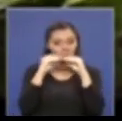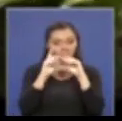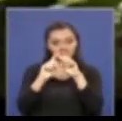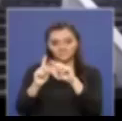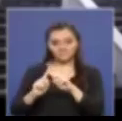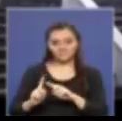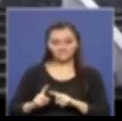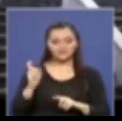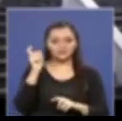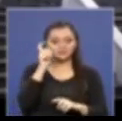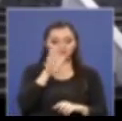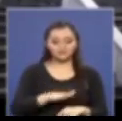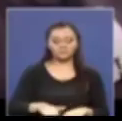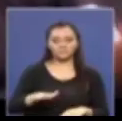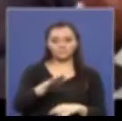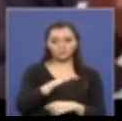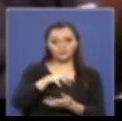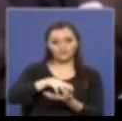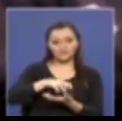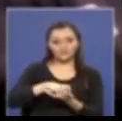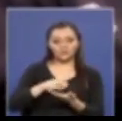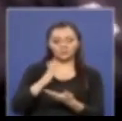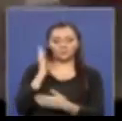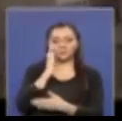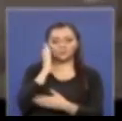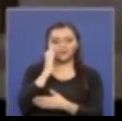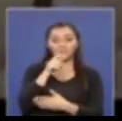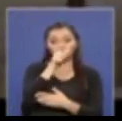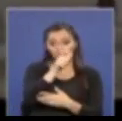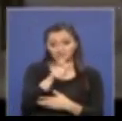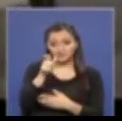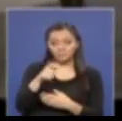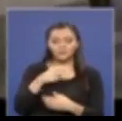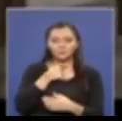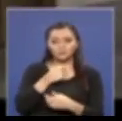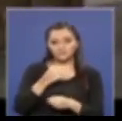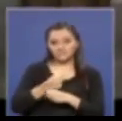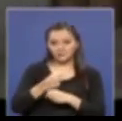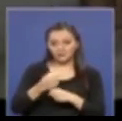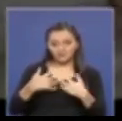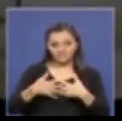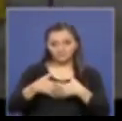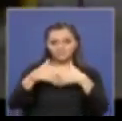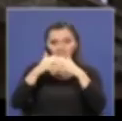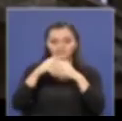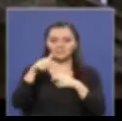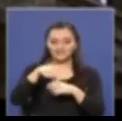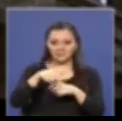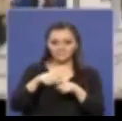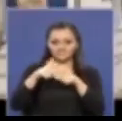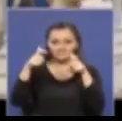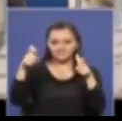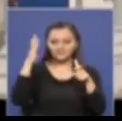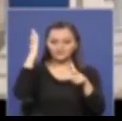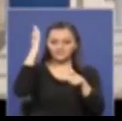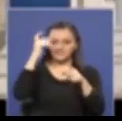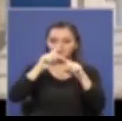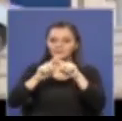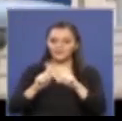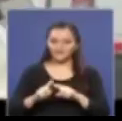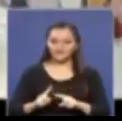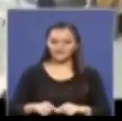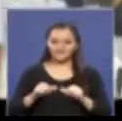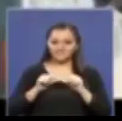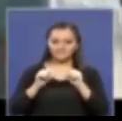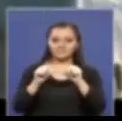múltiples potencialidades del cantón y a su gente pujante y luchadora, la convierten en una urbe diversa, viva y sobre todo